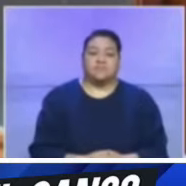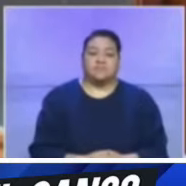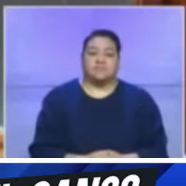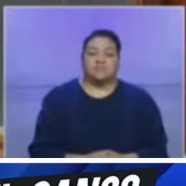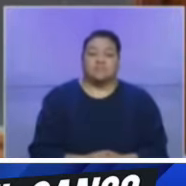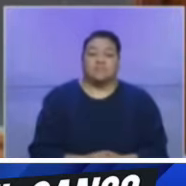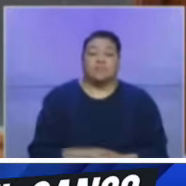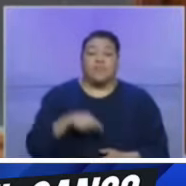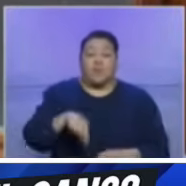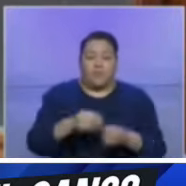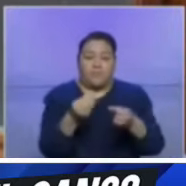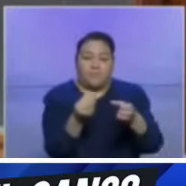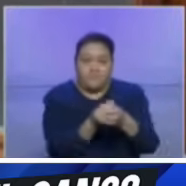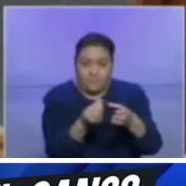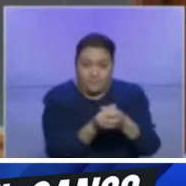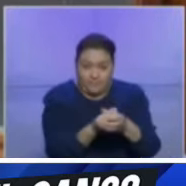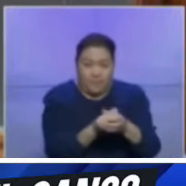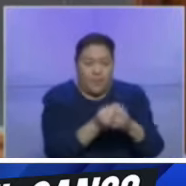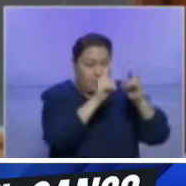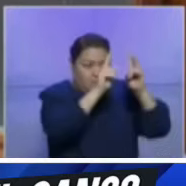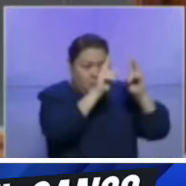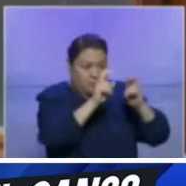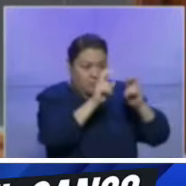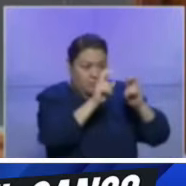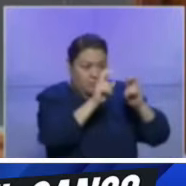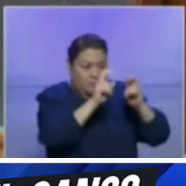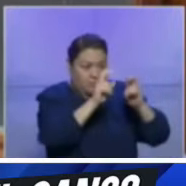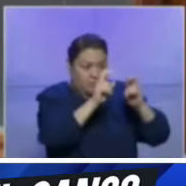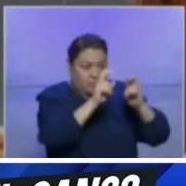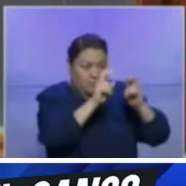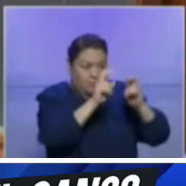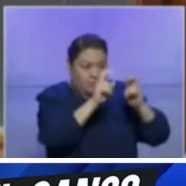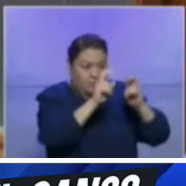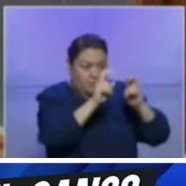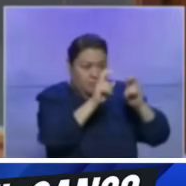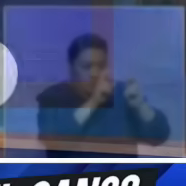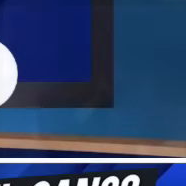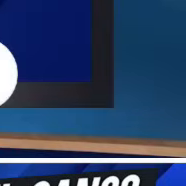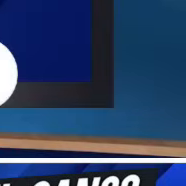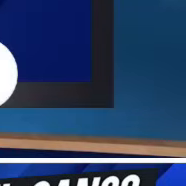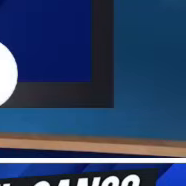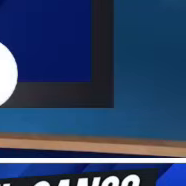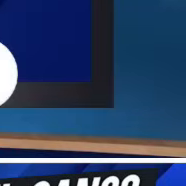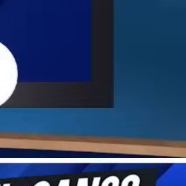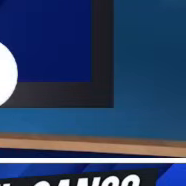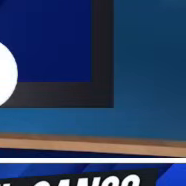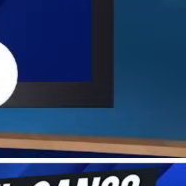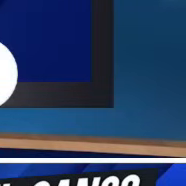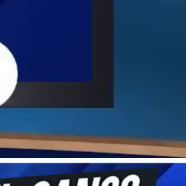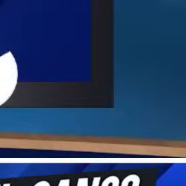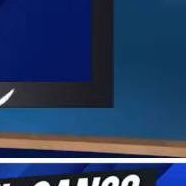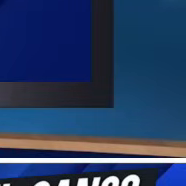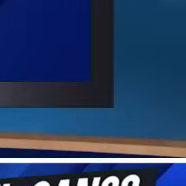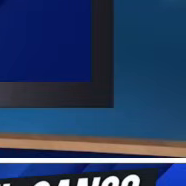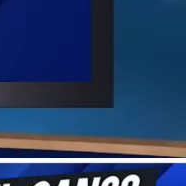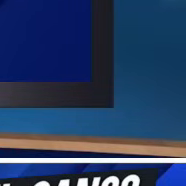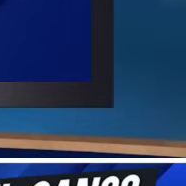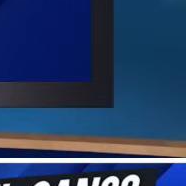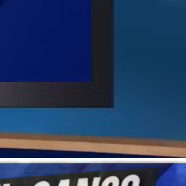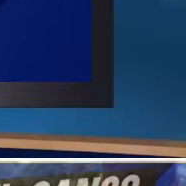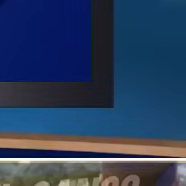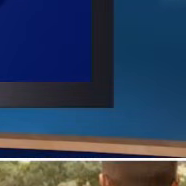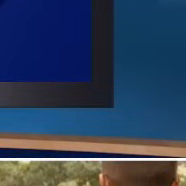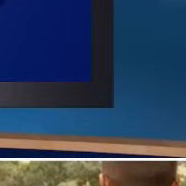Y al haberse resuelto el único asunto. Así, de esta manera, pues ya